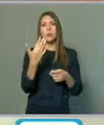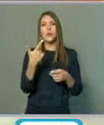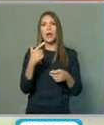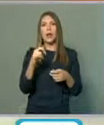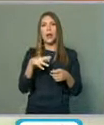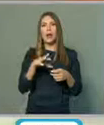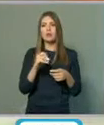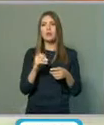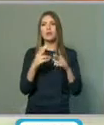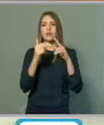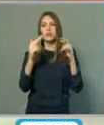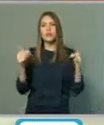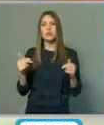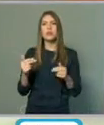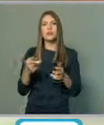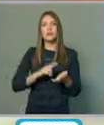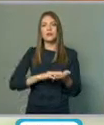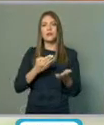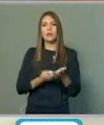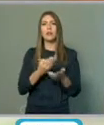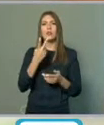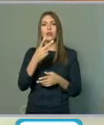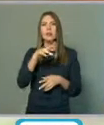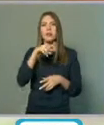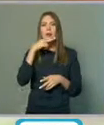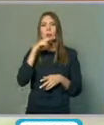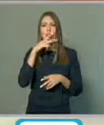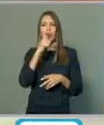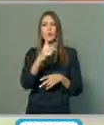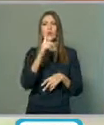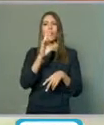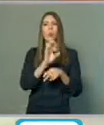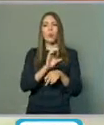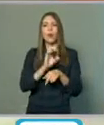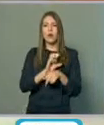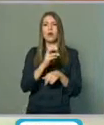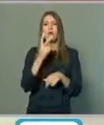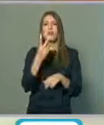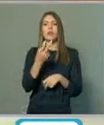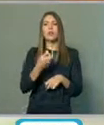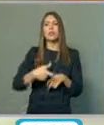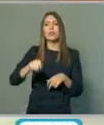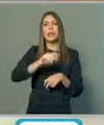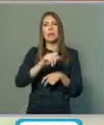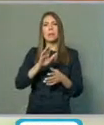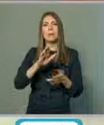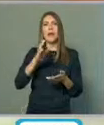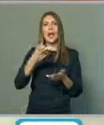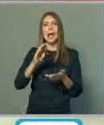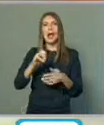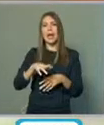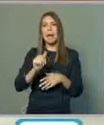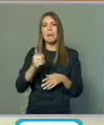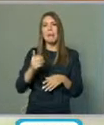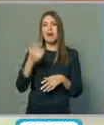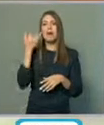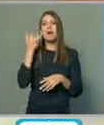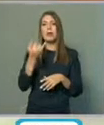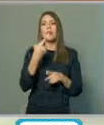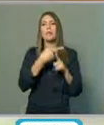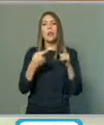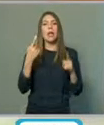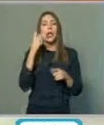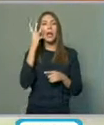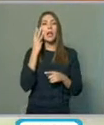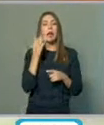tocino frito, 2 aguacates, una pieza de huevo, una taza de crema para batir, medio limón, solo el jugo obviamente, y media